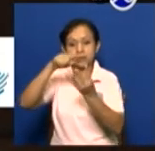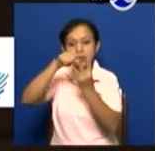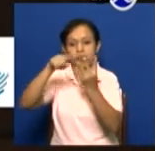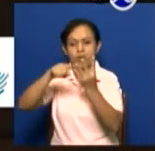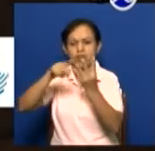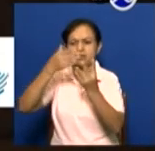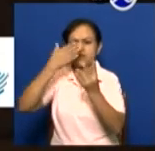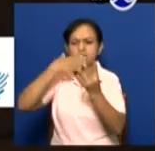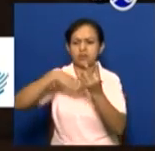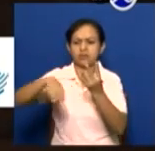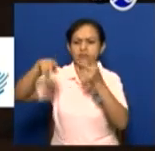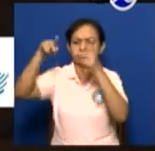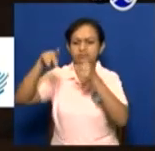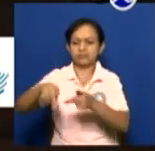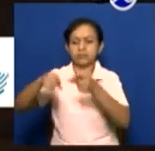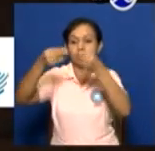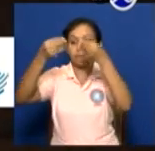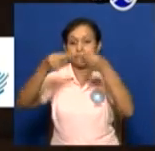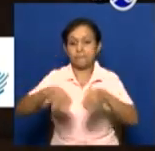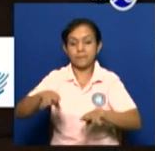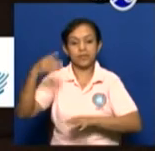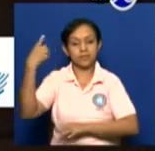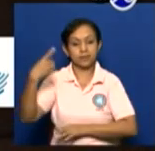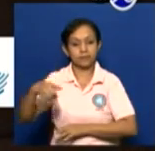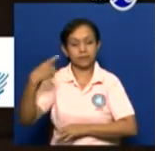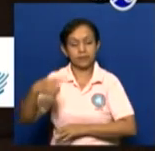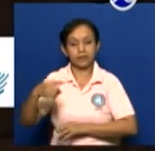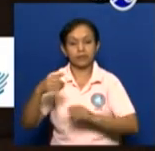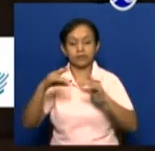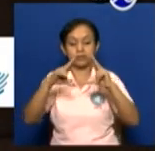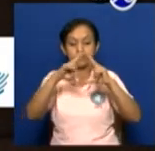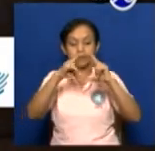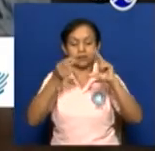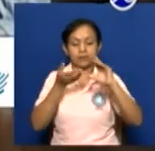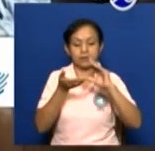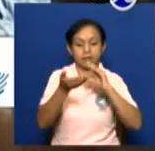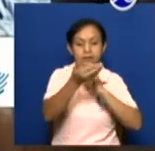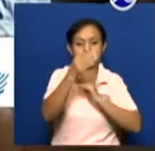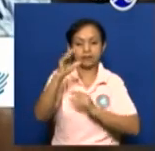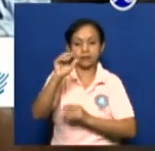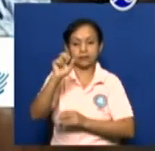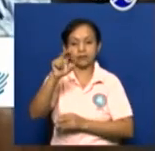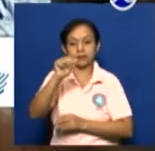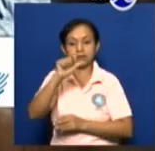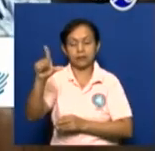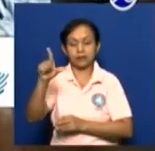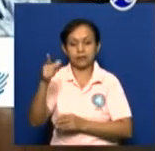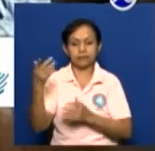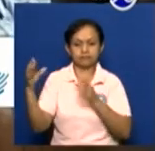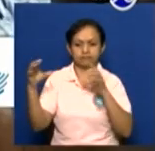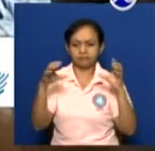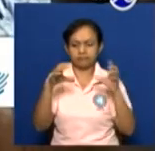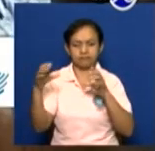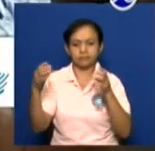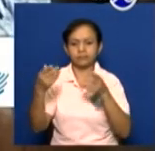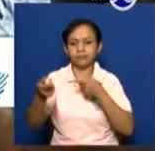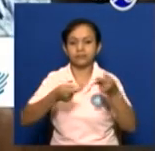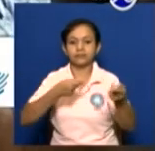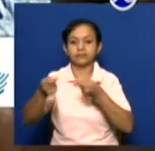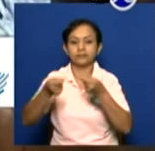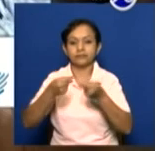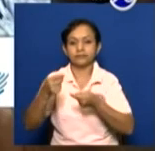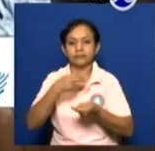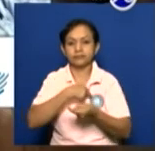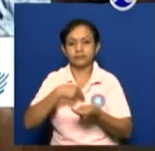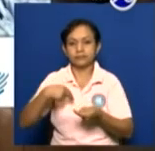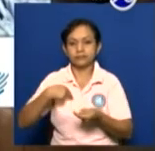traidores, perdimos nuestro derecho sobre el canal. Las discusiones acerca de esta venta se llevaron